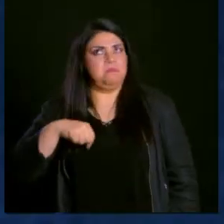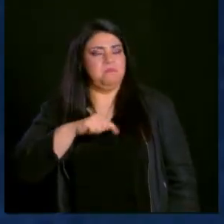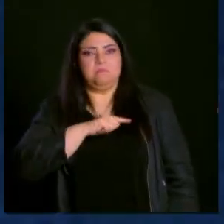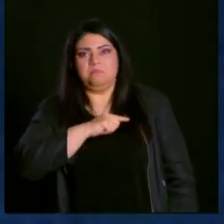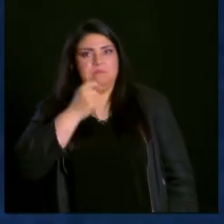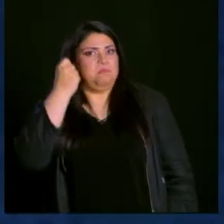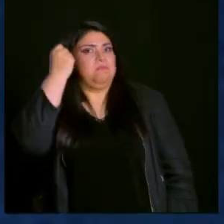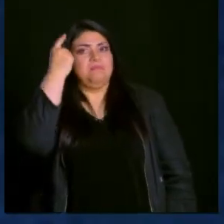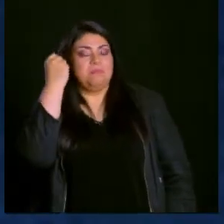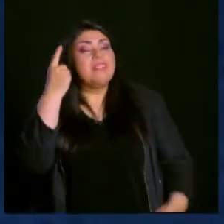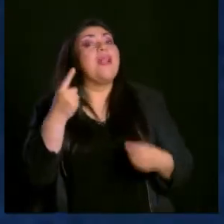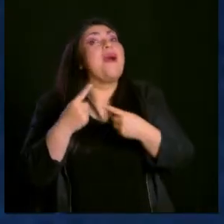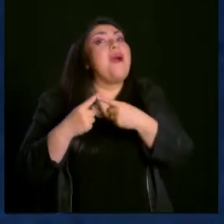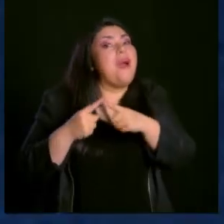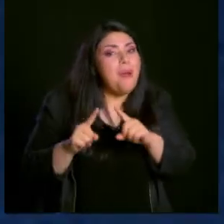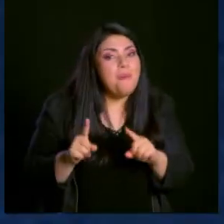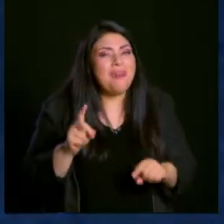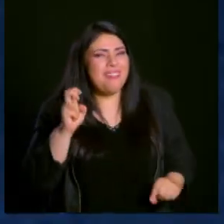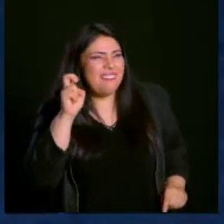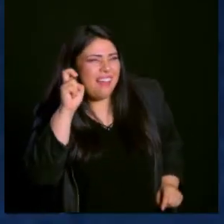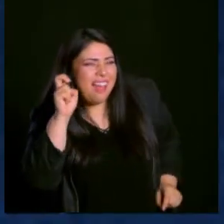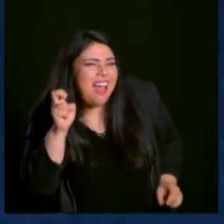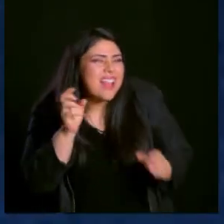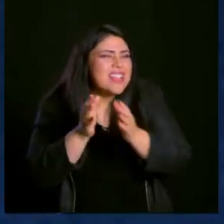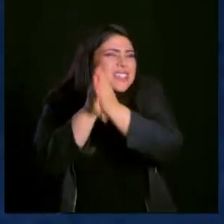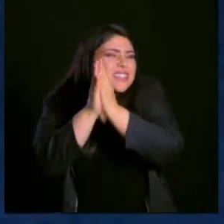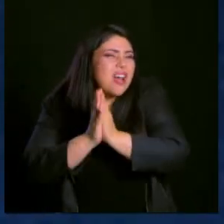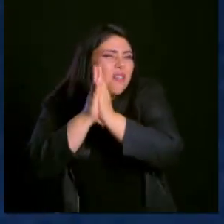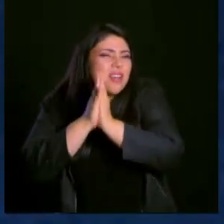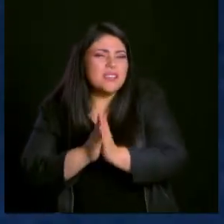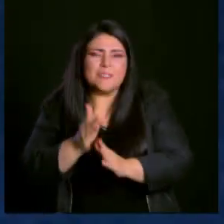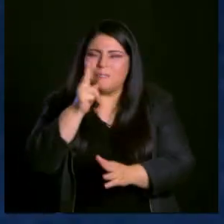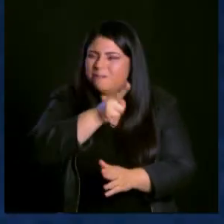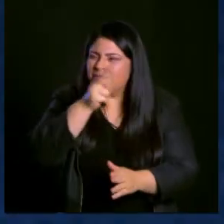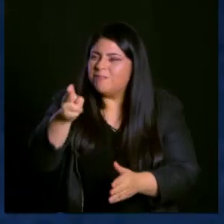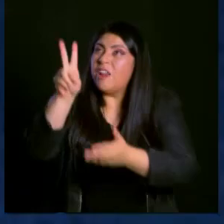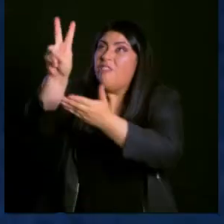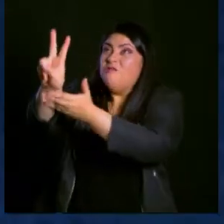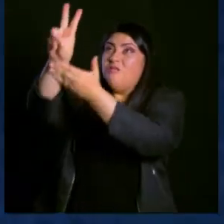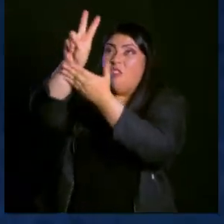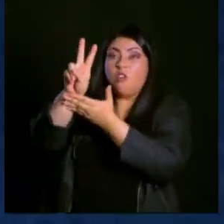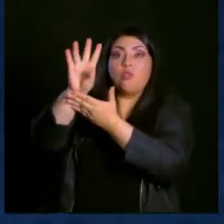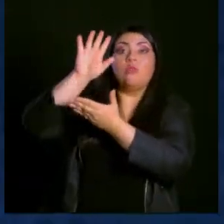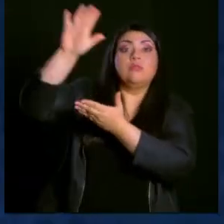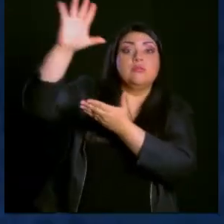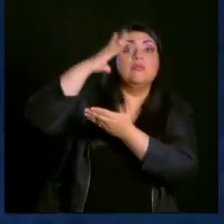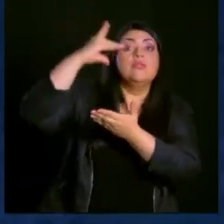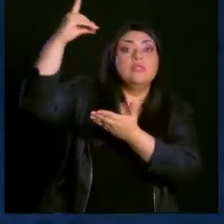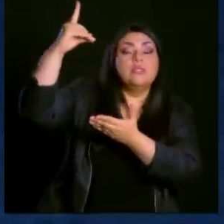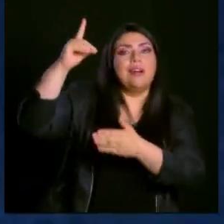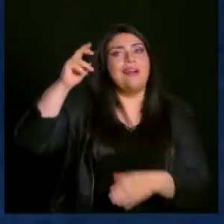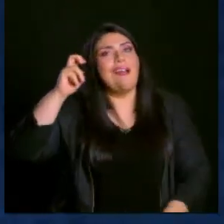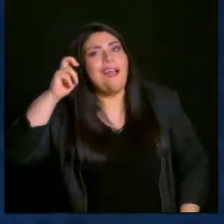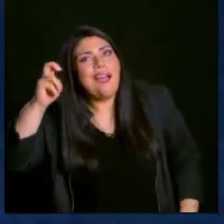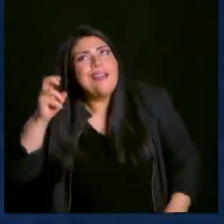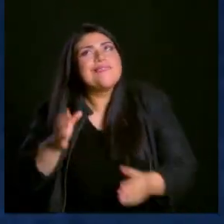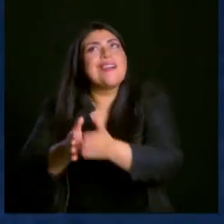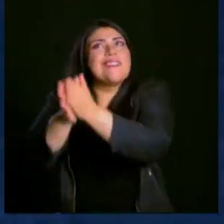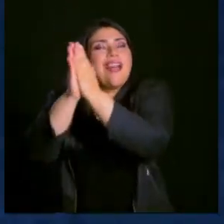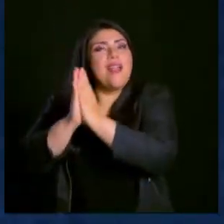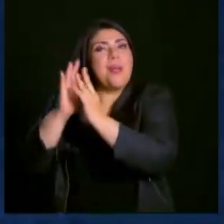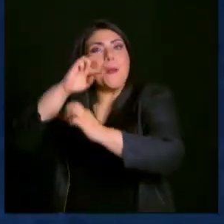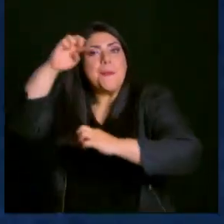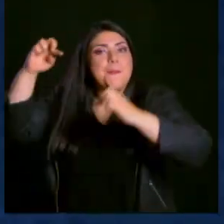pero esa oración es conforme la voluntad del propio dios Por eso digo que es la oración perfecta